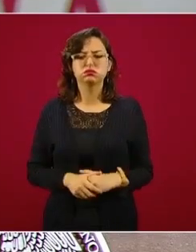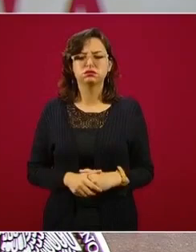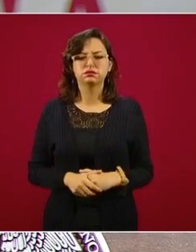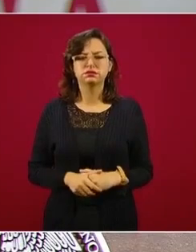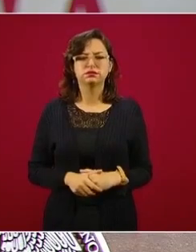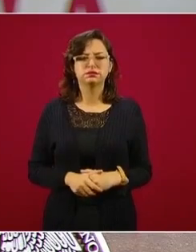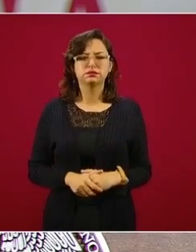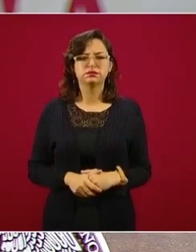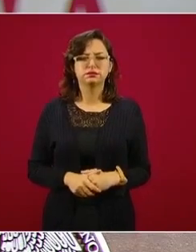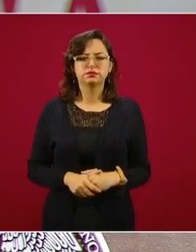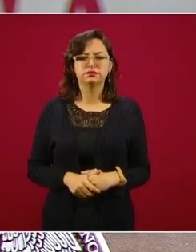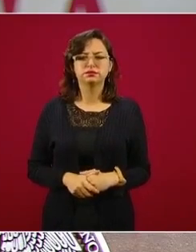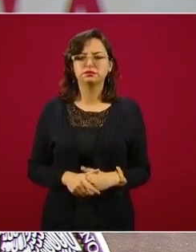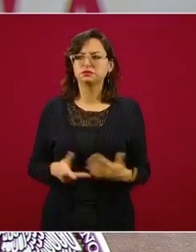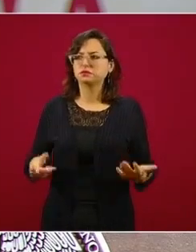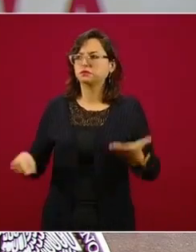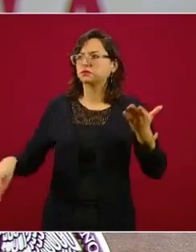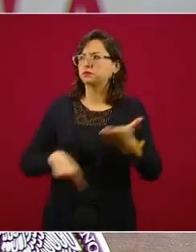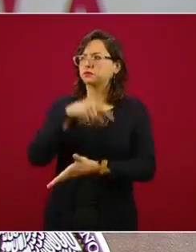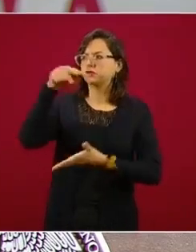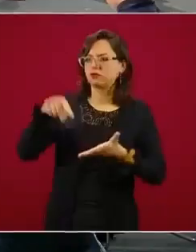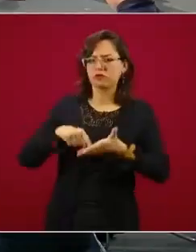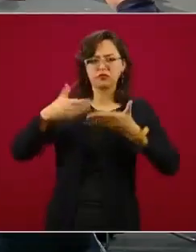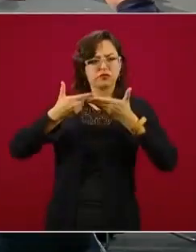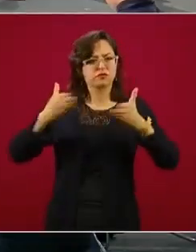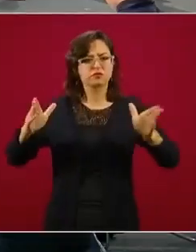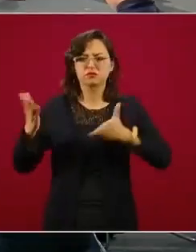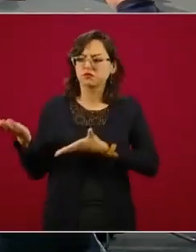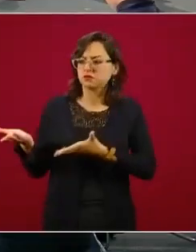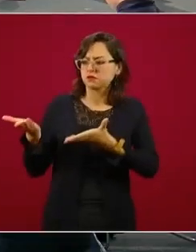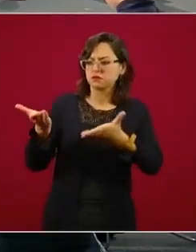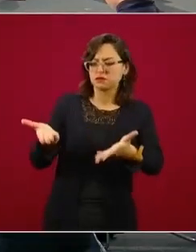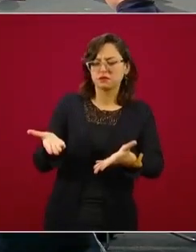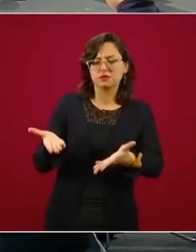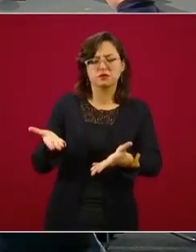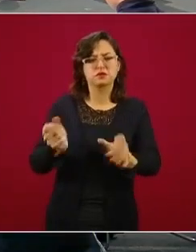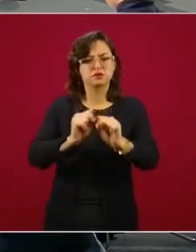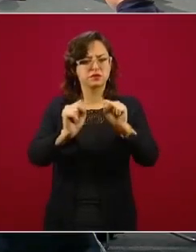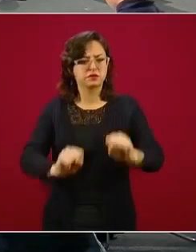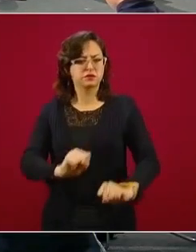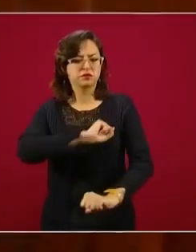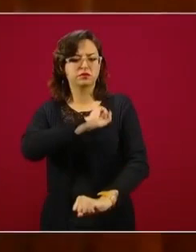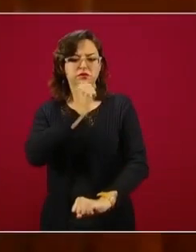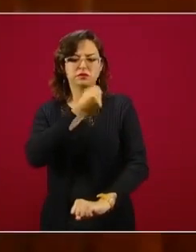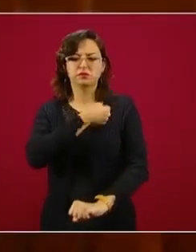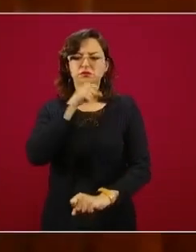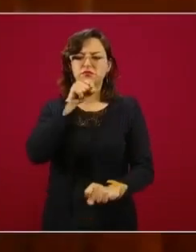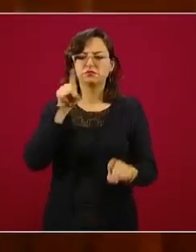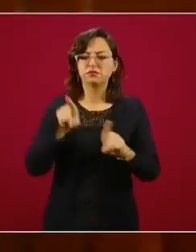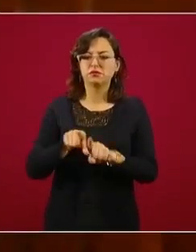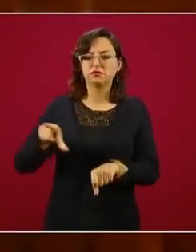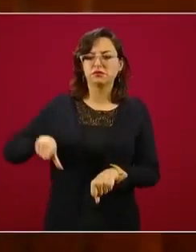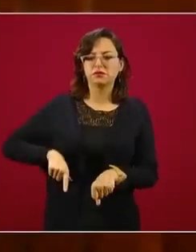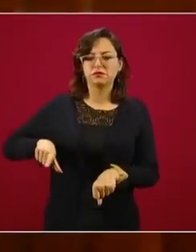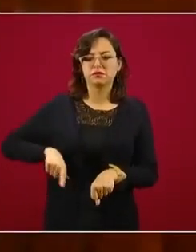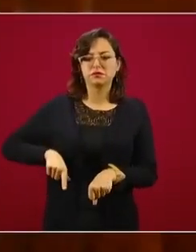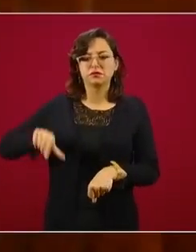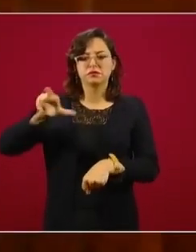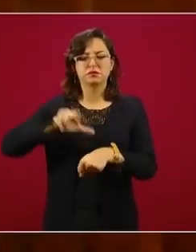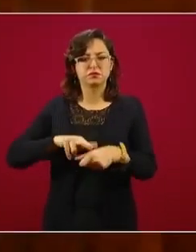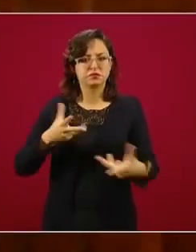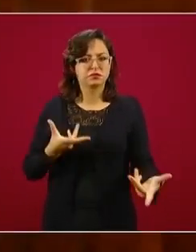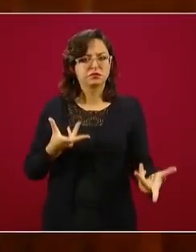pone a disposición del sector salud y de los gobiernos estatales todas las